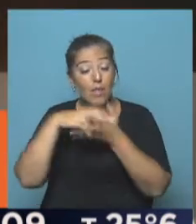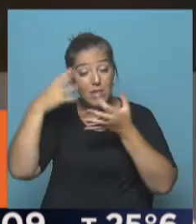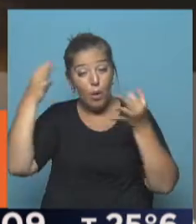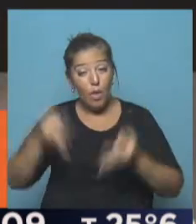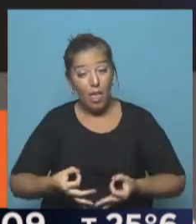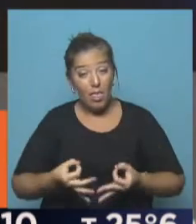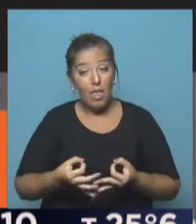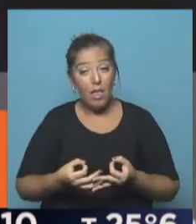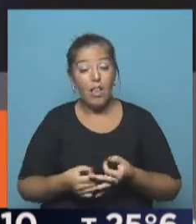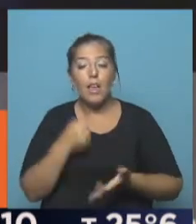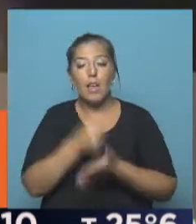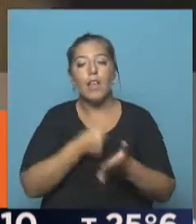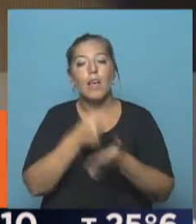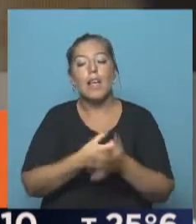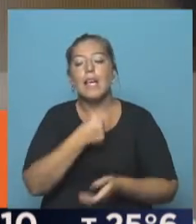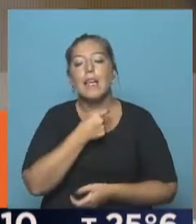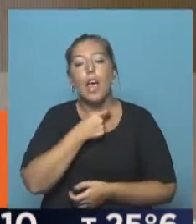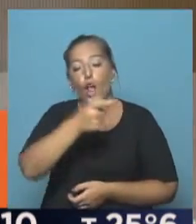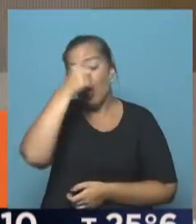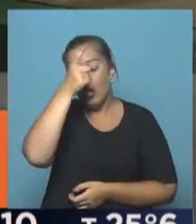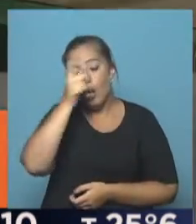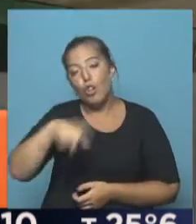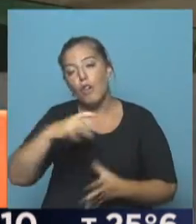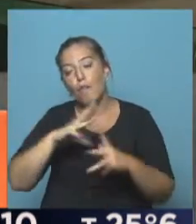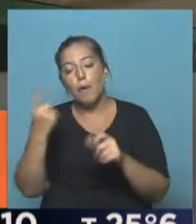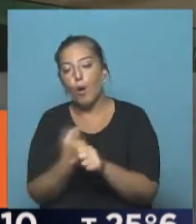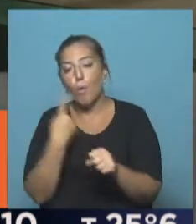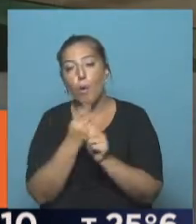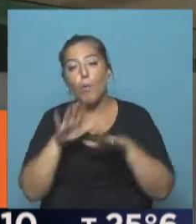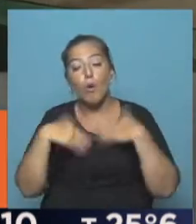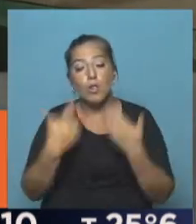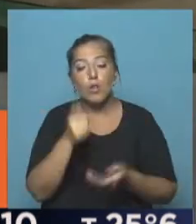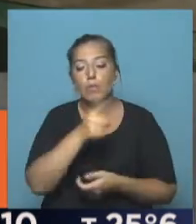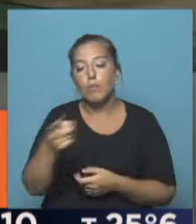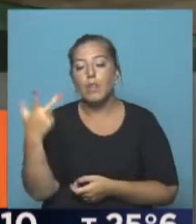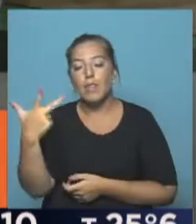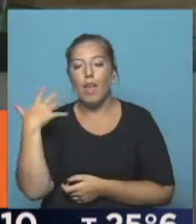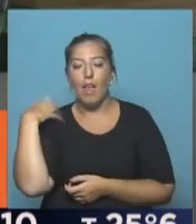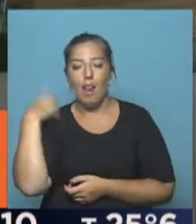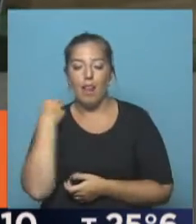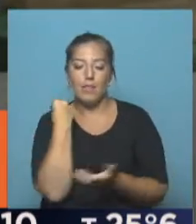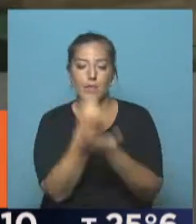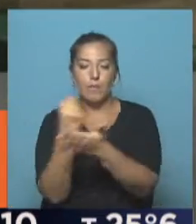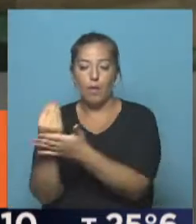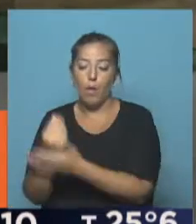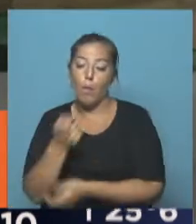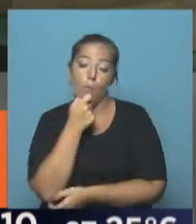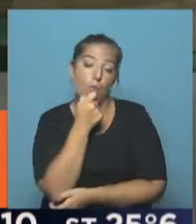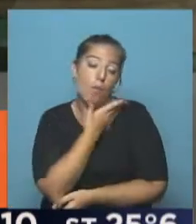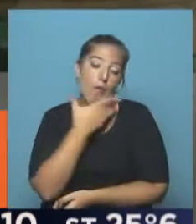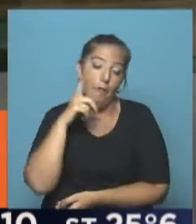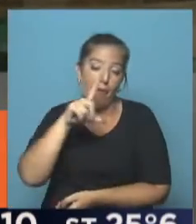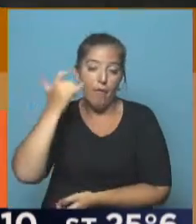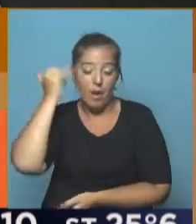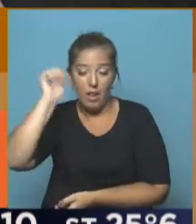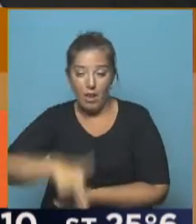está dando una pelea para garantizar el control, que de otra forma no los tendría. Por eso es que nombró a 3 generales en puestos clave. Uno de ellos es Michael Flynn, que